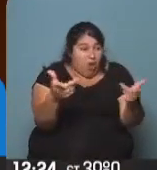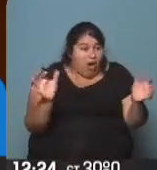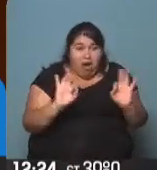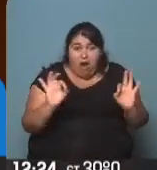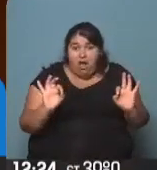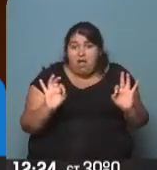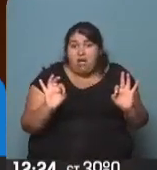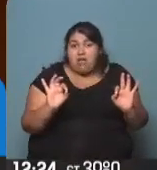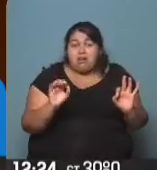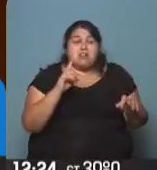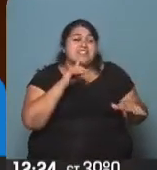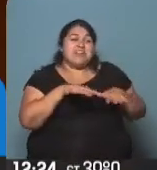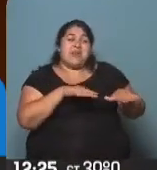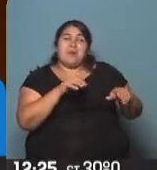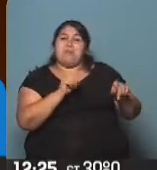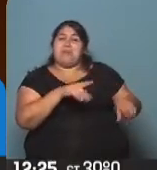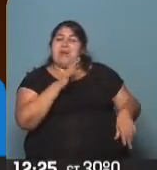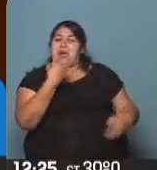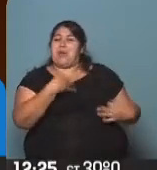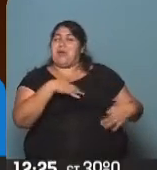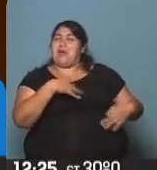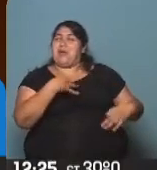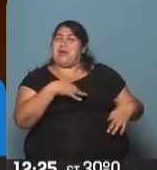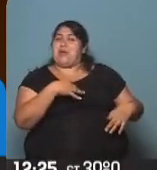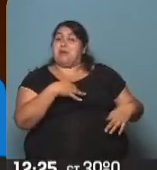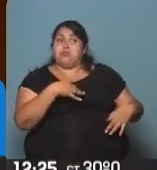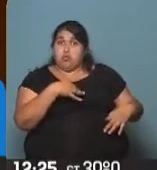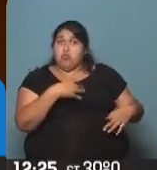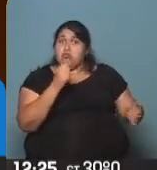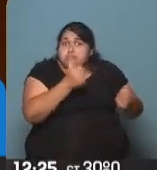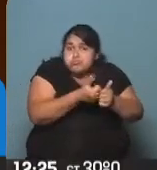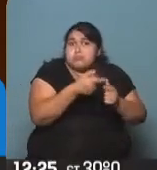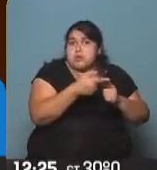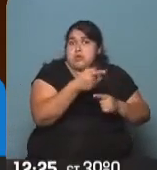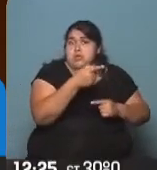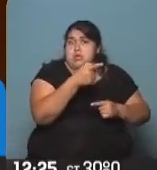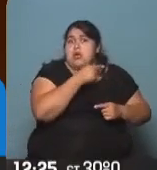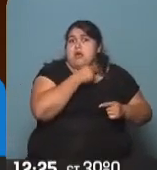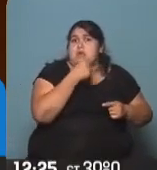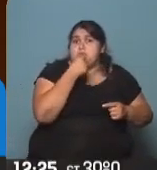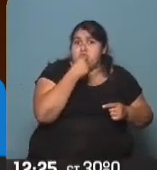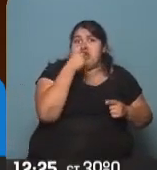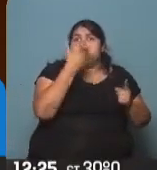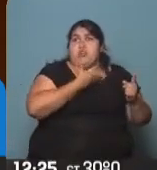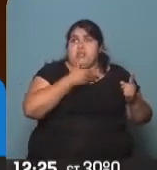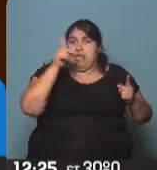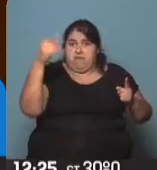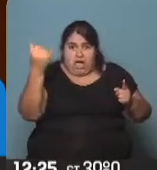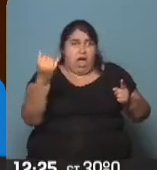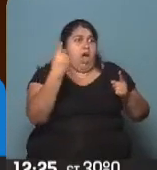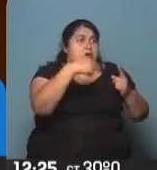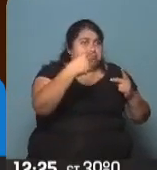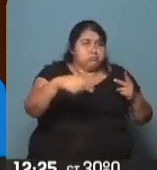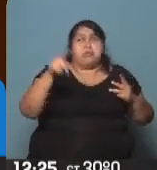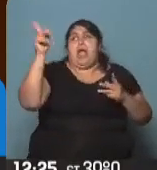que la situación es normal. Y no es normal. Hay abusos en Argentina, obispos, es como el de Storni, de Santa Fe, en